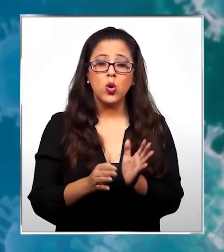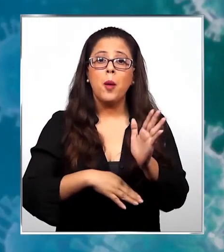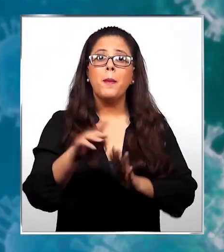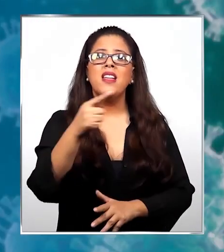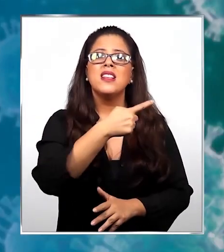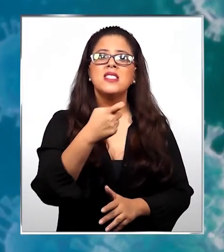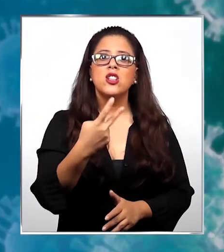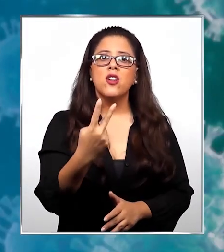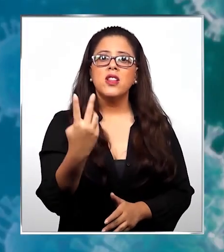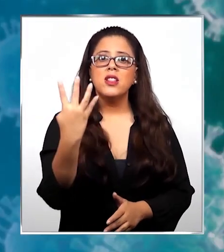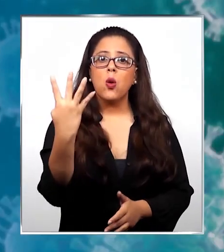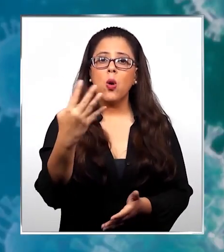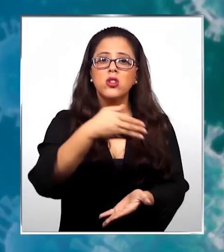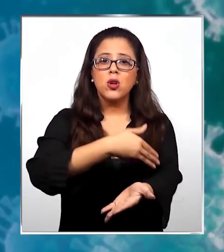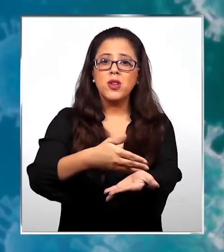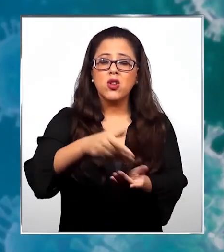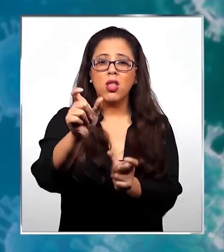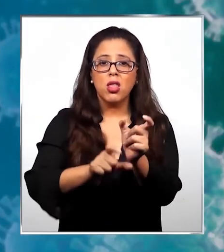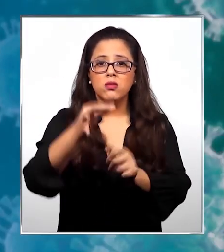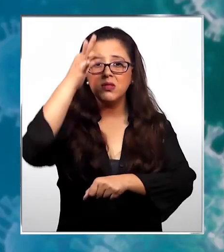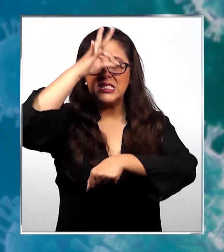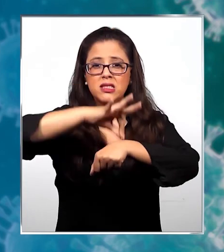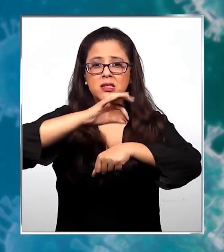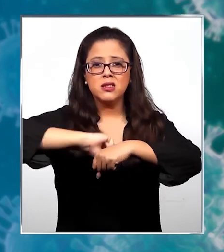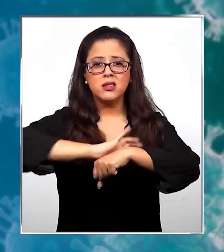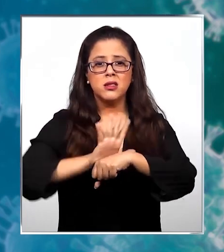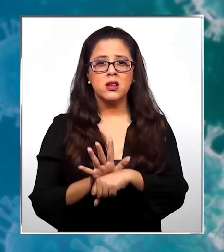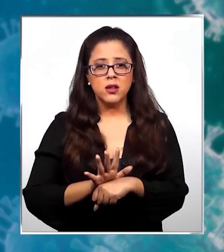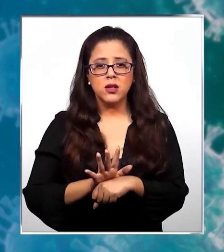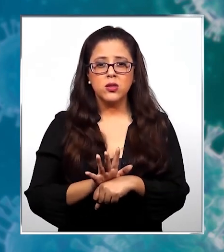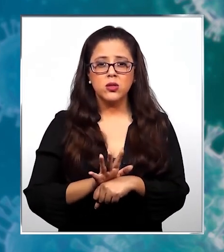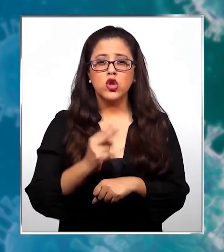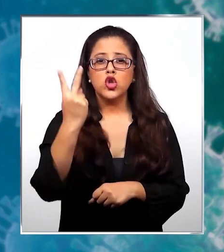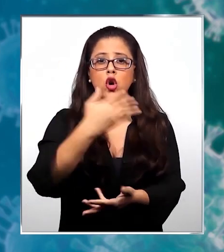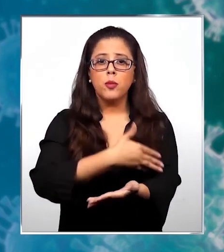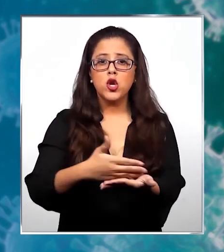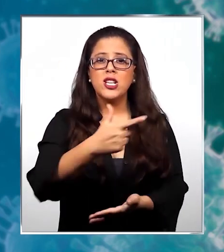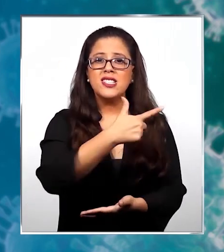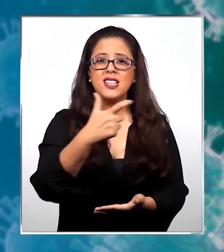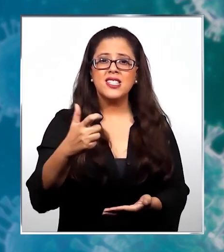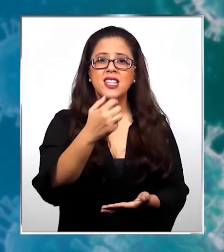mundo, más de 124 millones de personas han enfermado de este coronavirus.